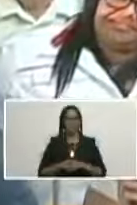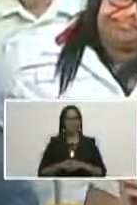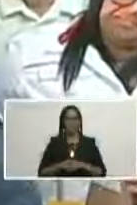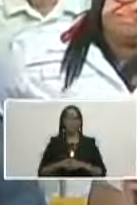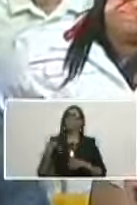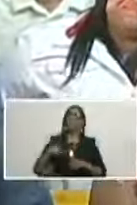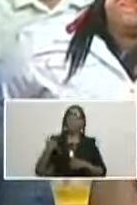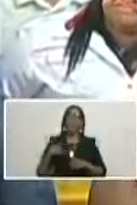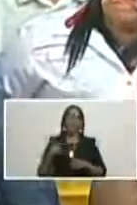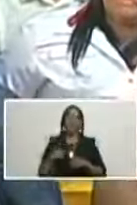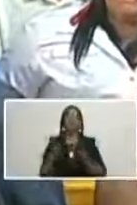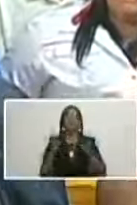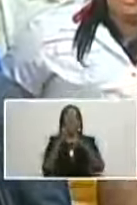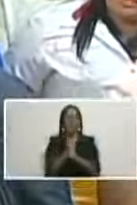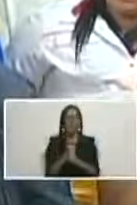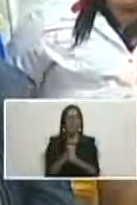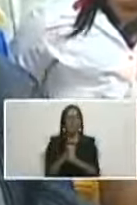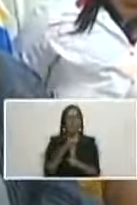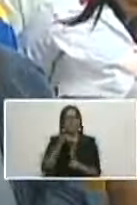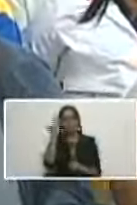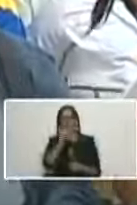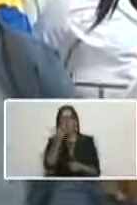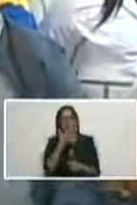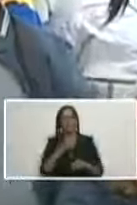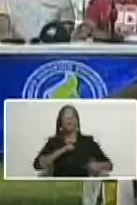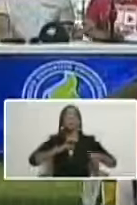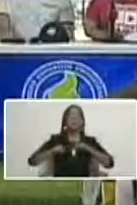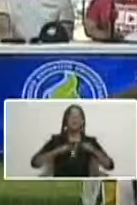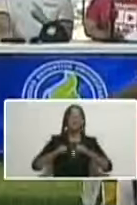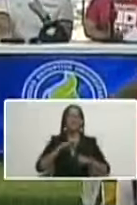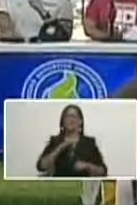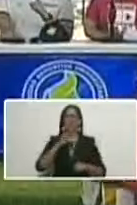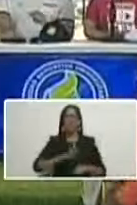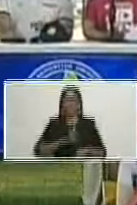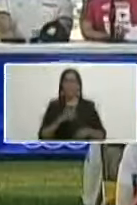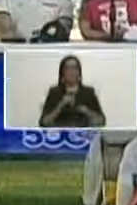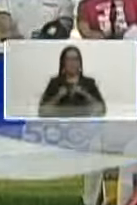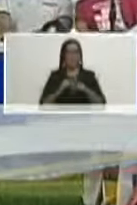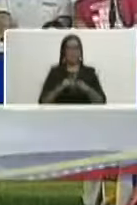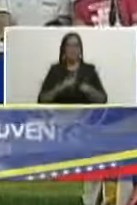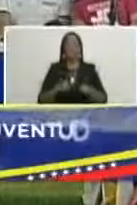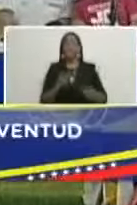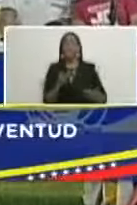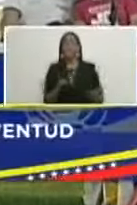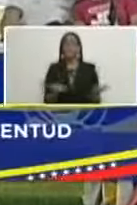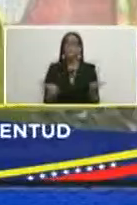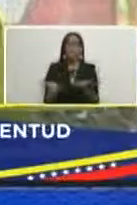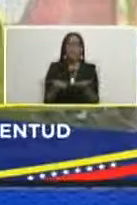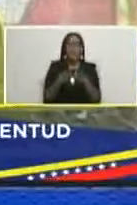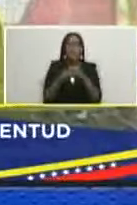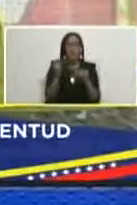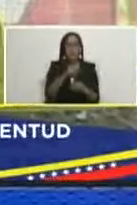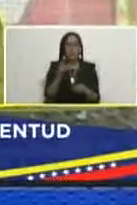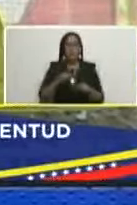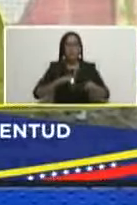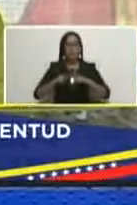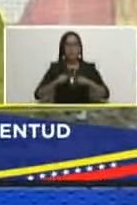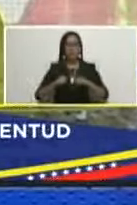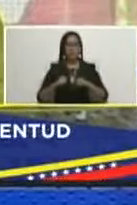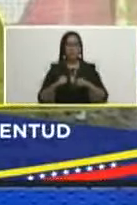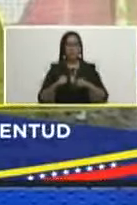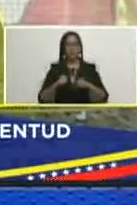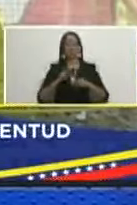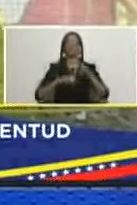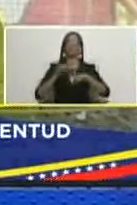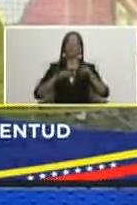Tenemos que convencer al que no está convencido, motivar al que no está motivado, movilizar a todos y a todas para